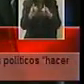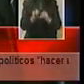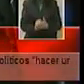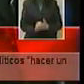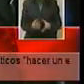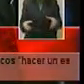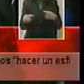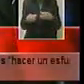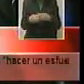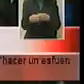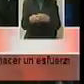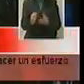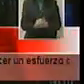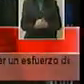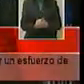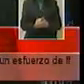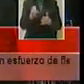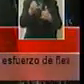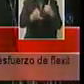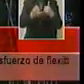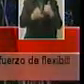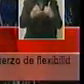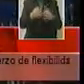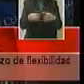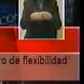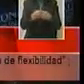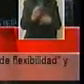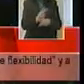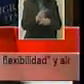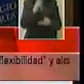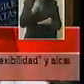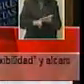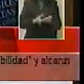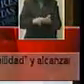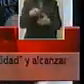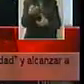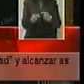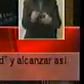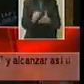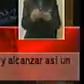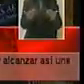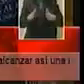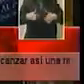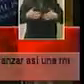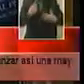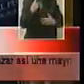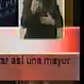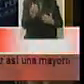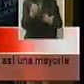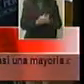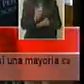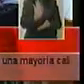de la Comisión, el informe final de la Comisión de Seguridad Ciudadana, en la que podemos advertir en